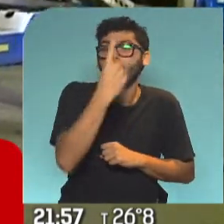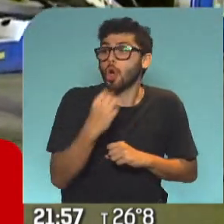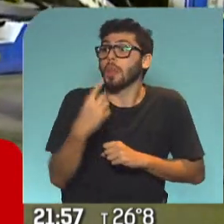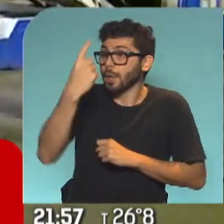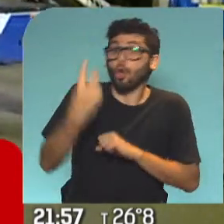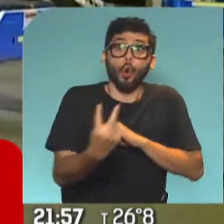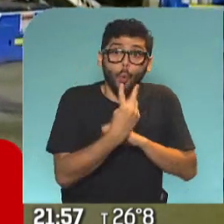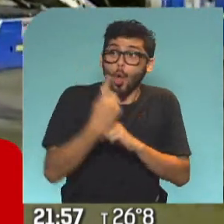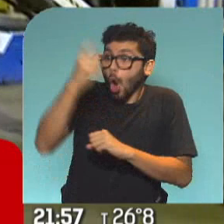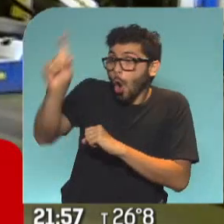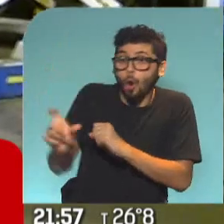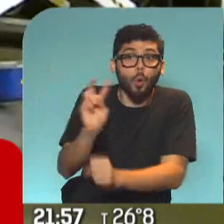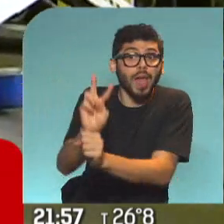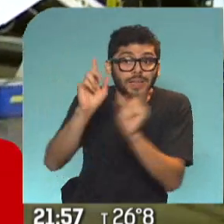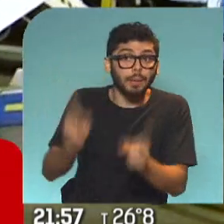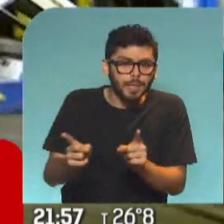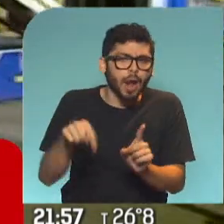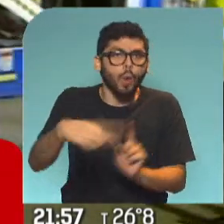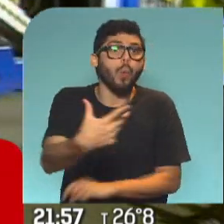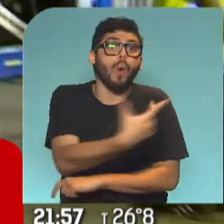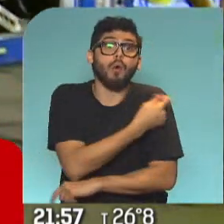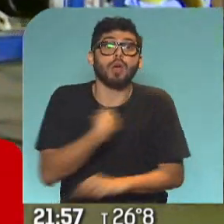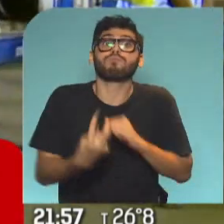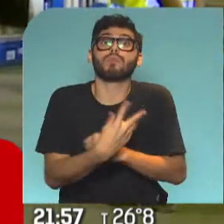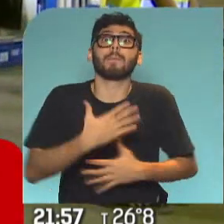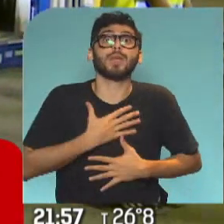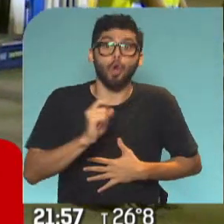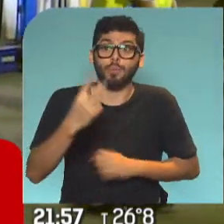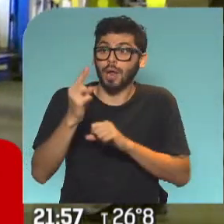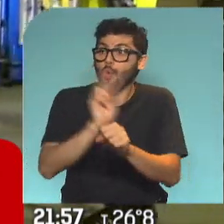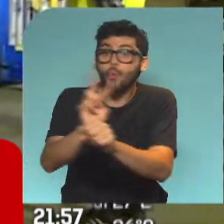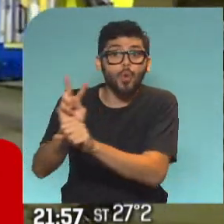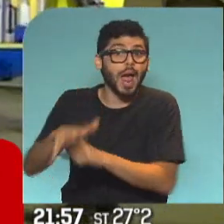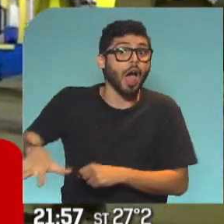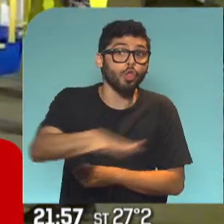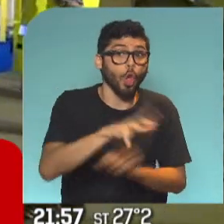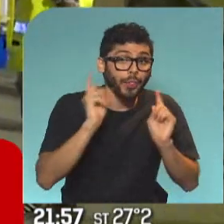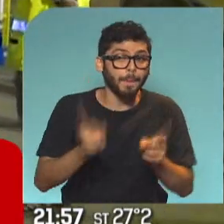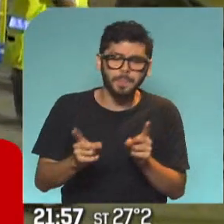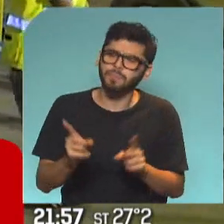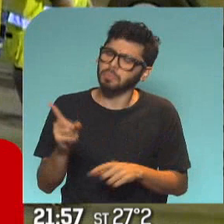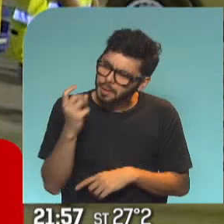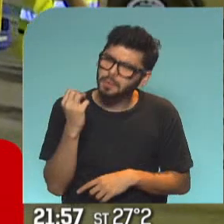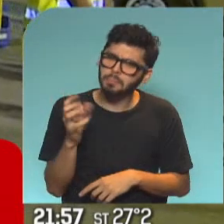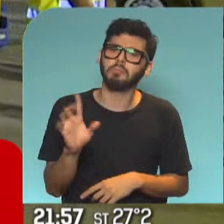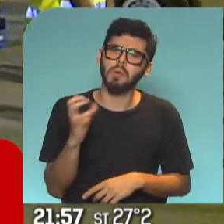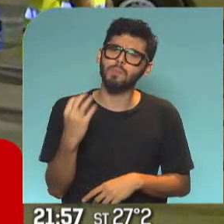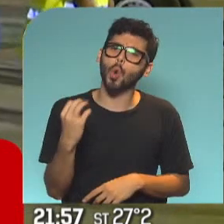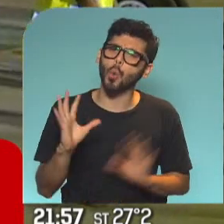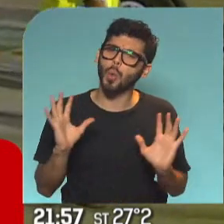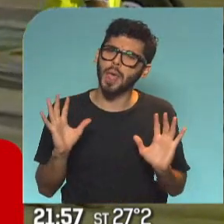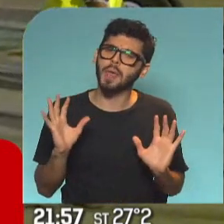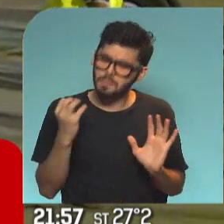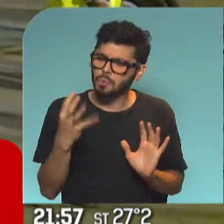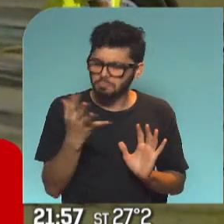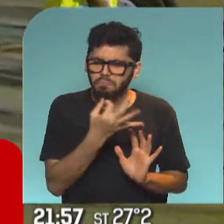será vacunarse también, no solo por uno mismo, sino por el bien colectivo, ¿no? Y no está mal plantearlo así, Félix. Yo creo que está bien. Es que depende